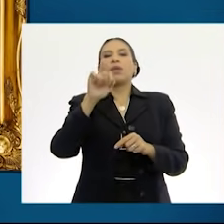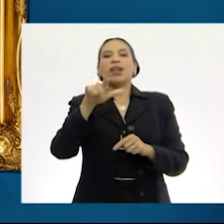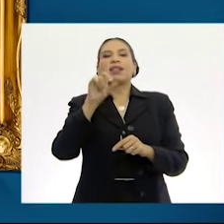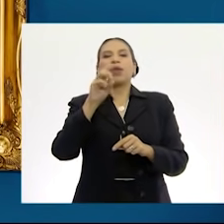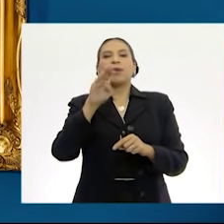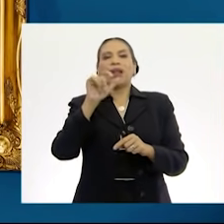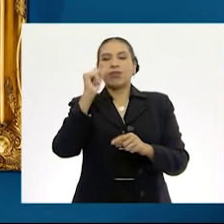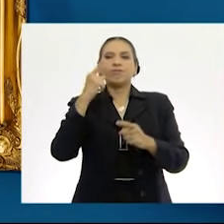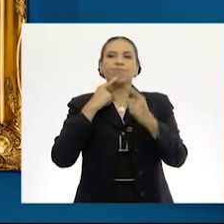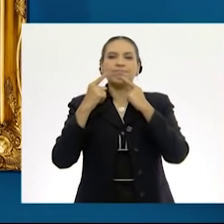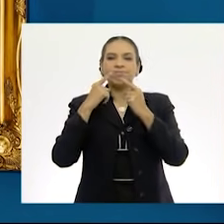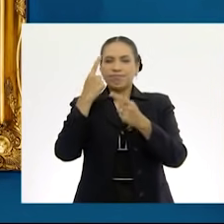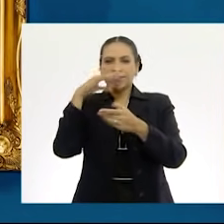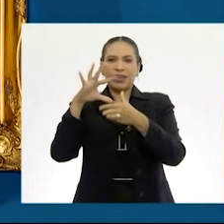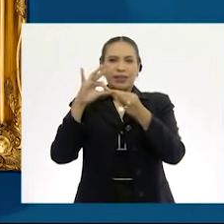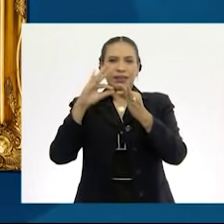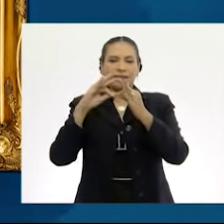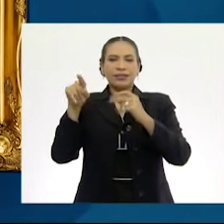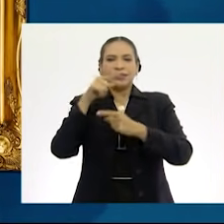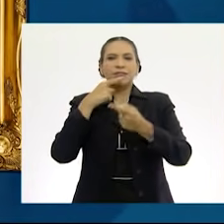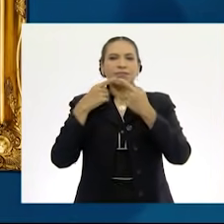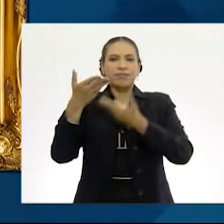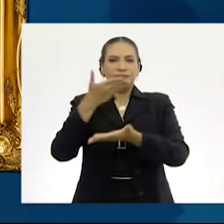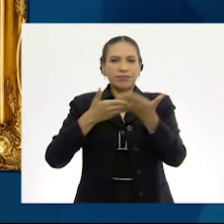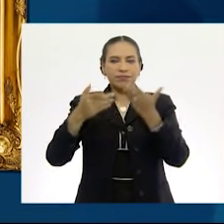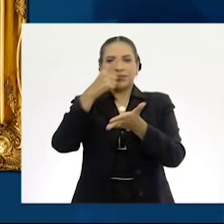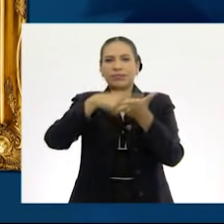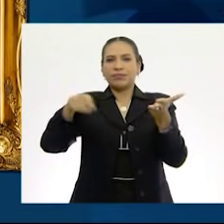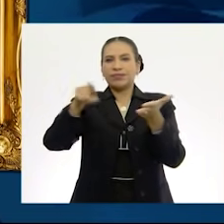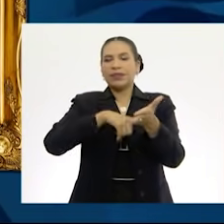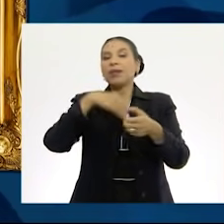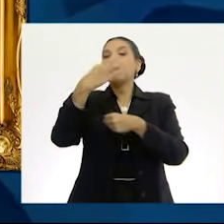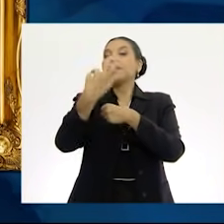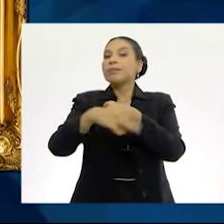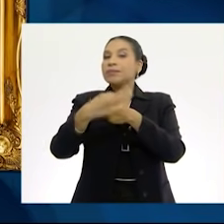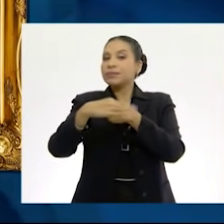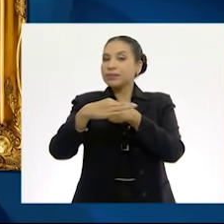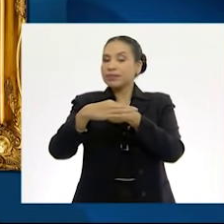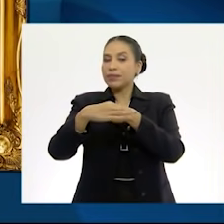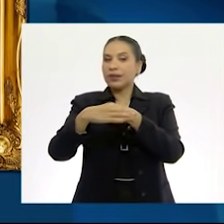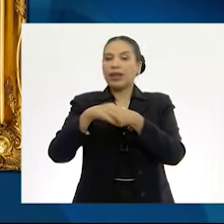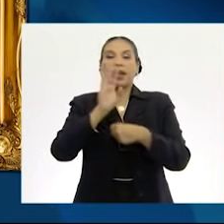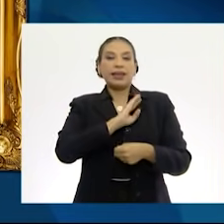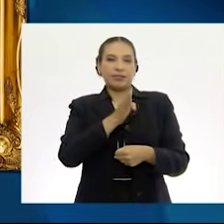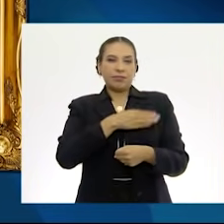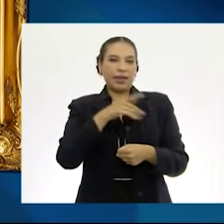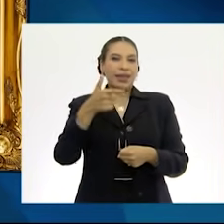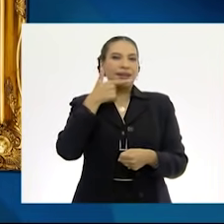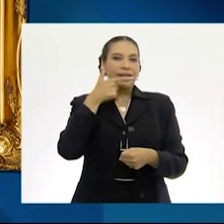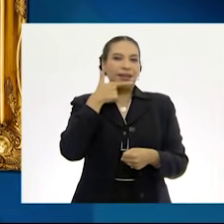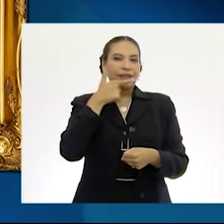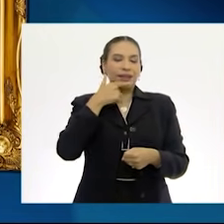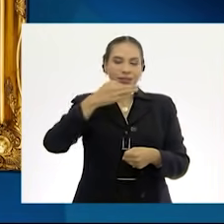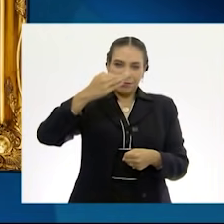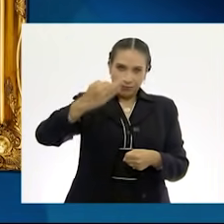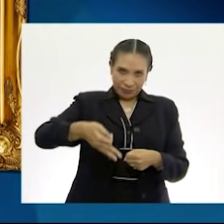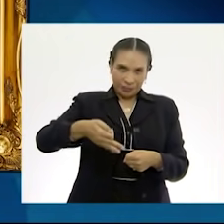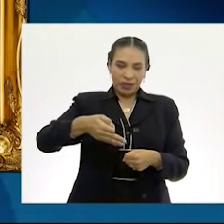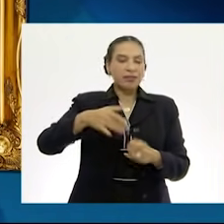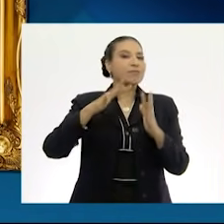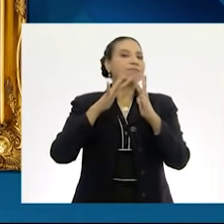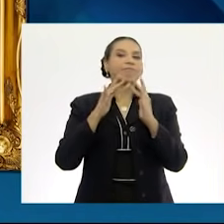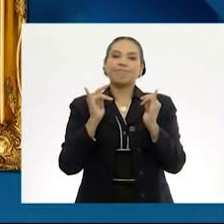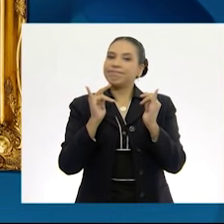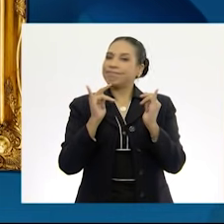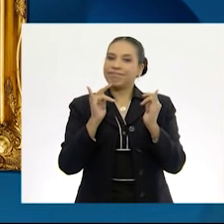los intervencionistas, argumentando que la suspensión es solo temporal. España e Inglaterra aceptan, pero